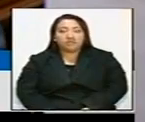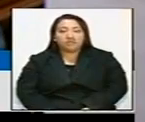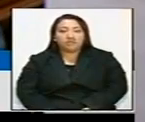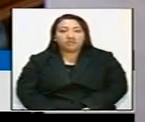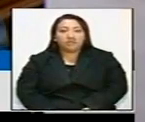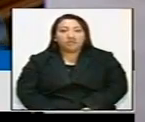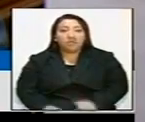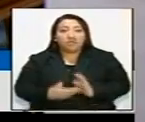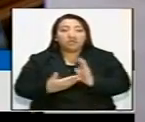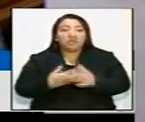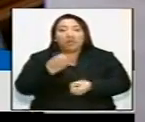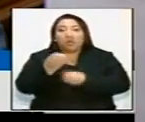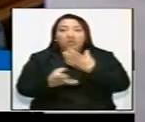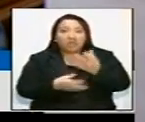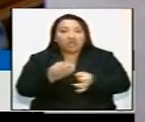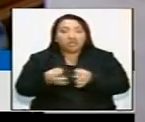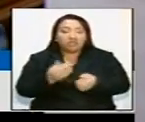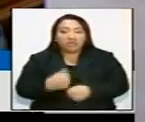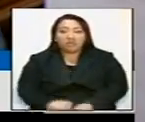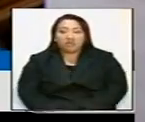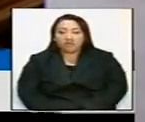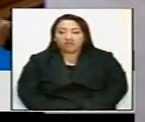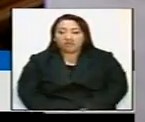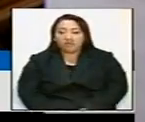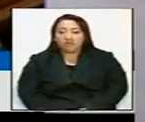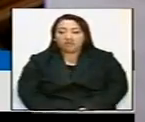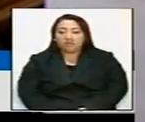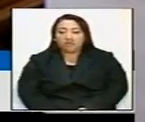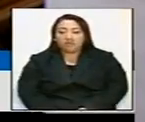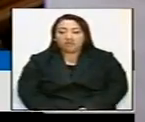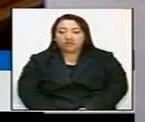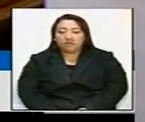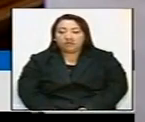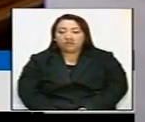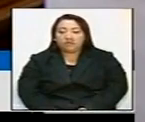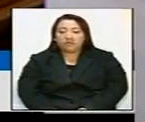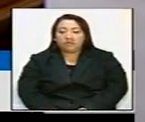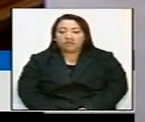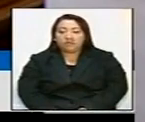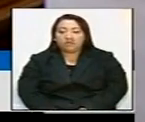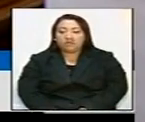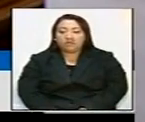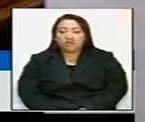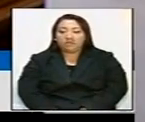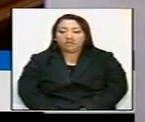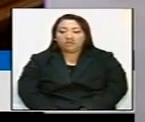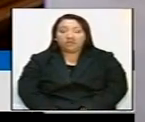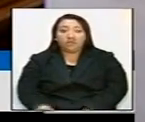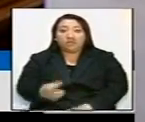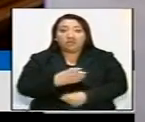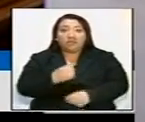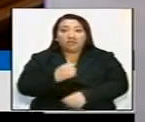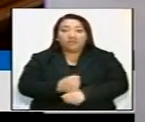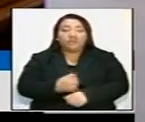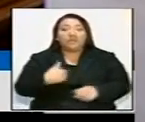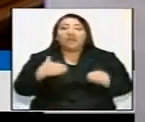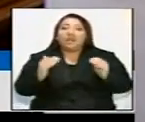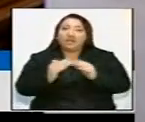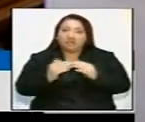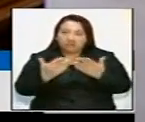presentarlo, de contarlo, de escribirlo a las personas que nos rodean, no en nuestros centros de trabajo, sino también en nuestros